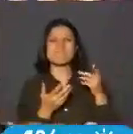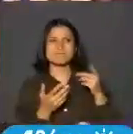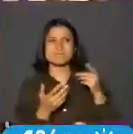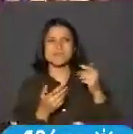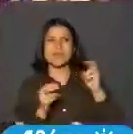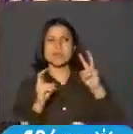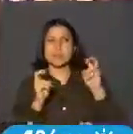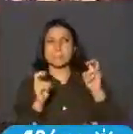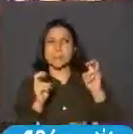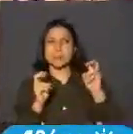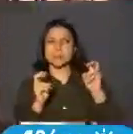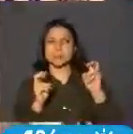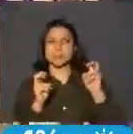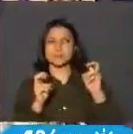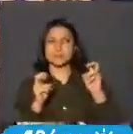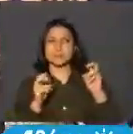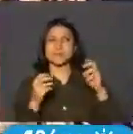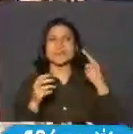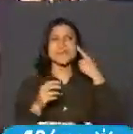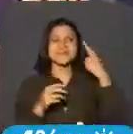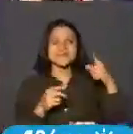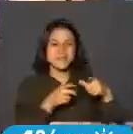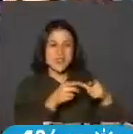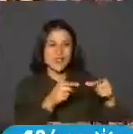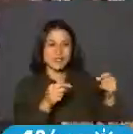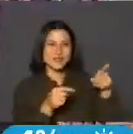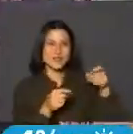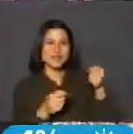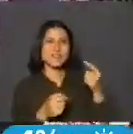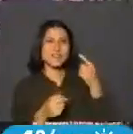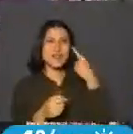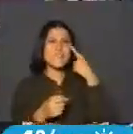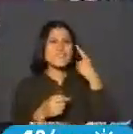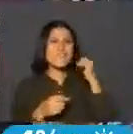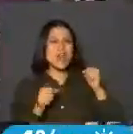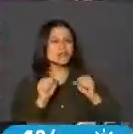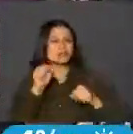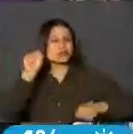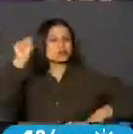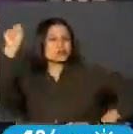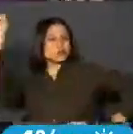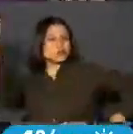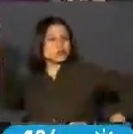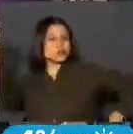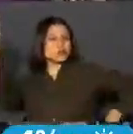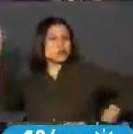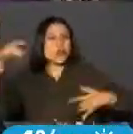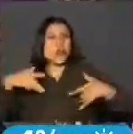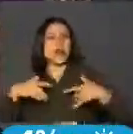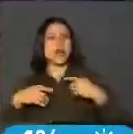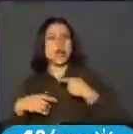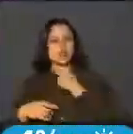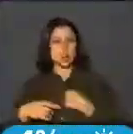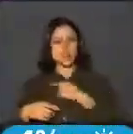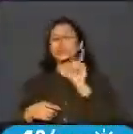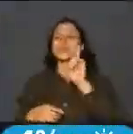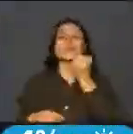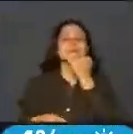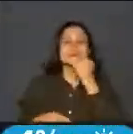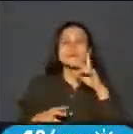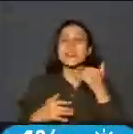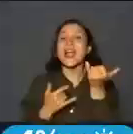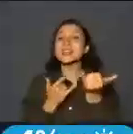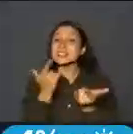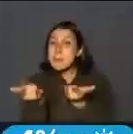fue este chiquitito que viene disfrazado de Superman. Nuevamente lo decidió acompañar porque es un estudiante importante de la familia Boric.